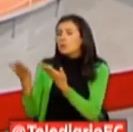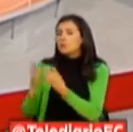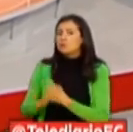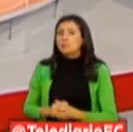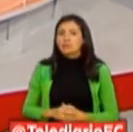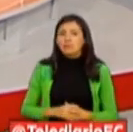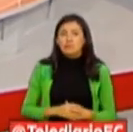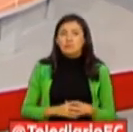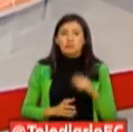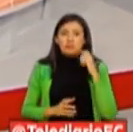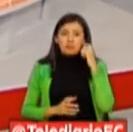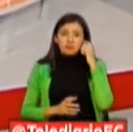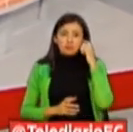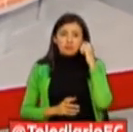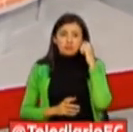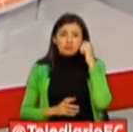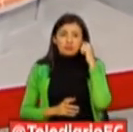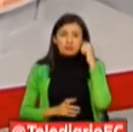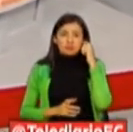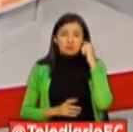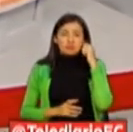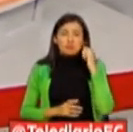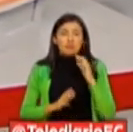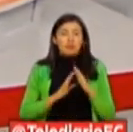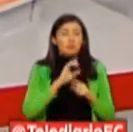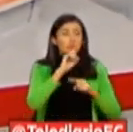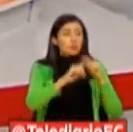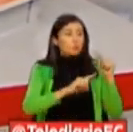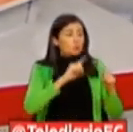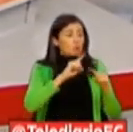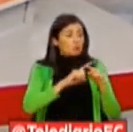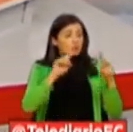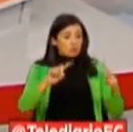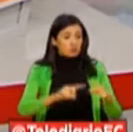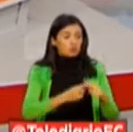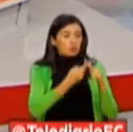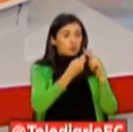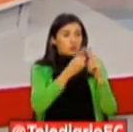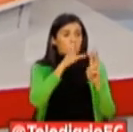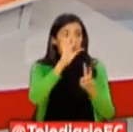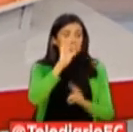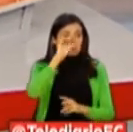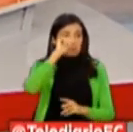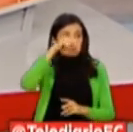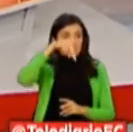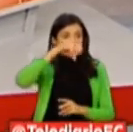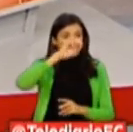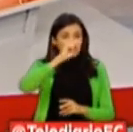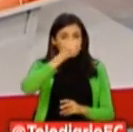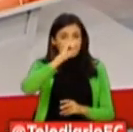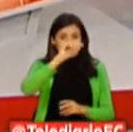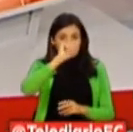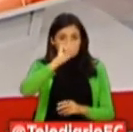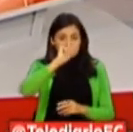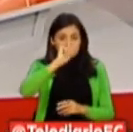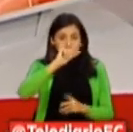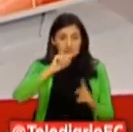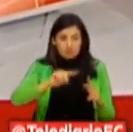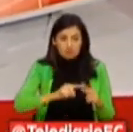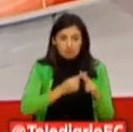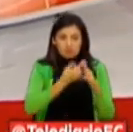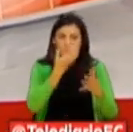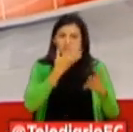parece ser que la creación del plato, más bien la oficialización del plato, pudo haber sido